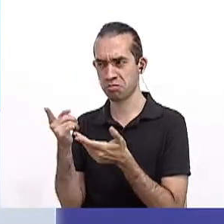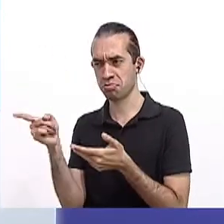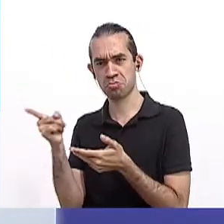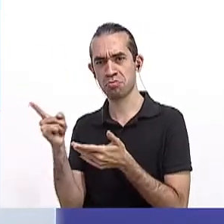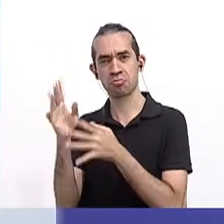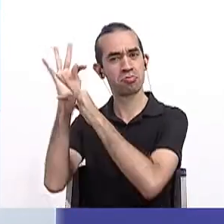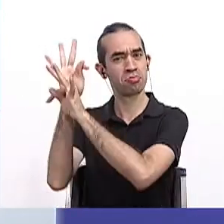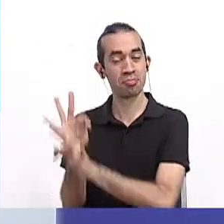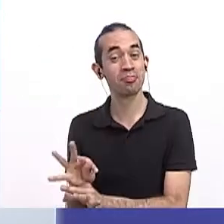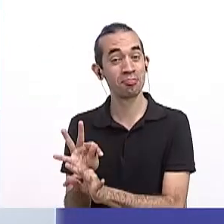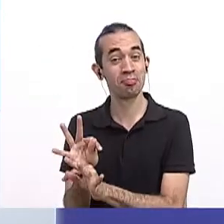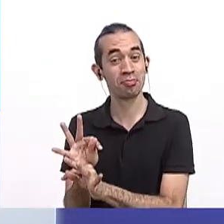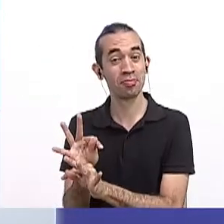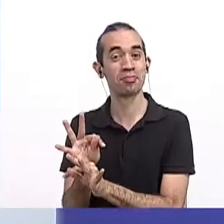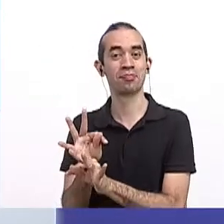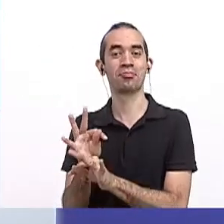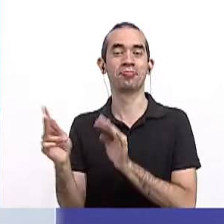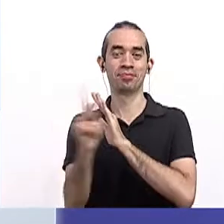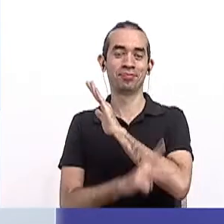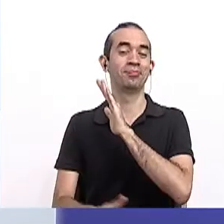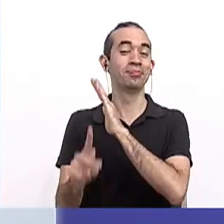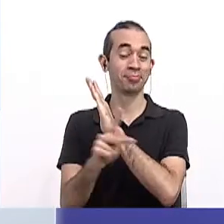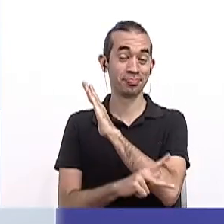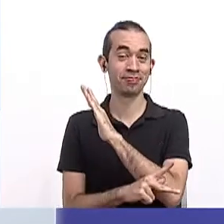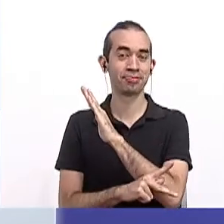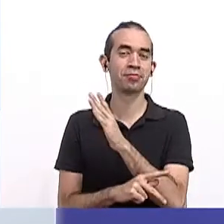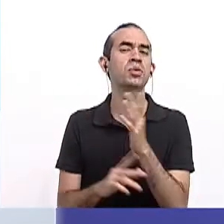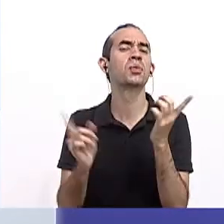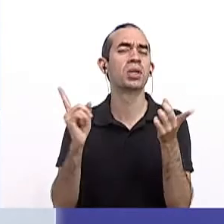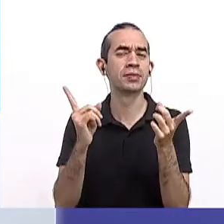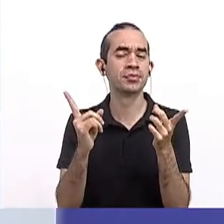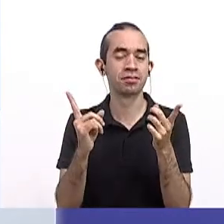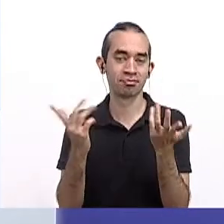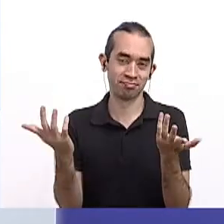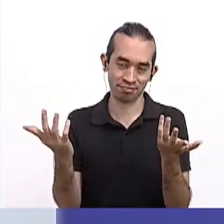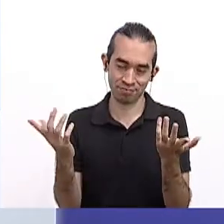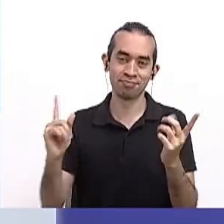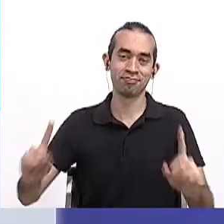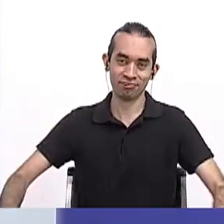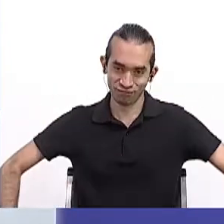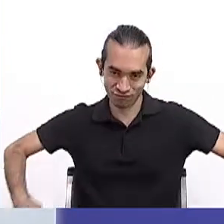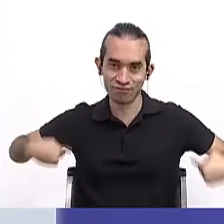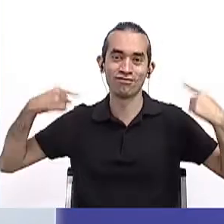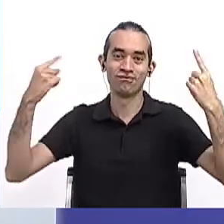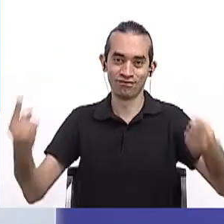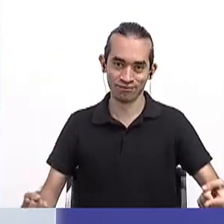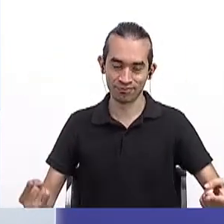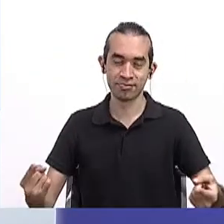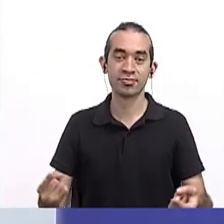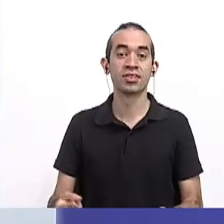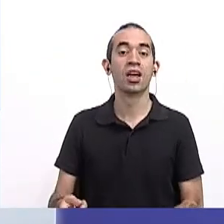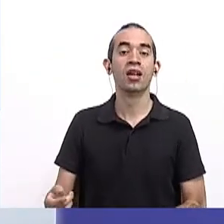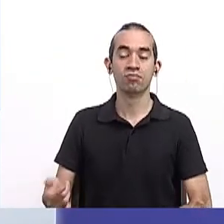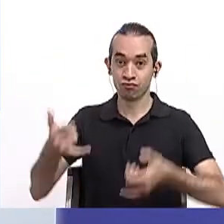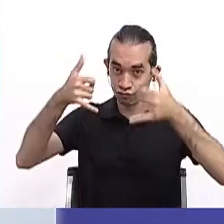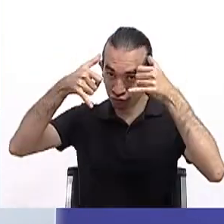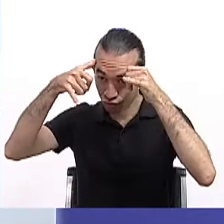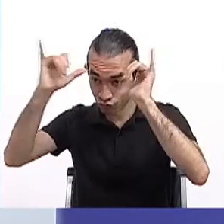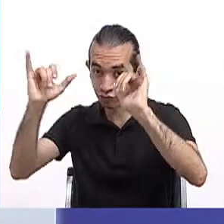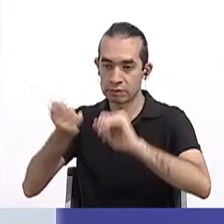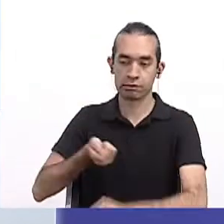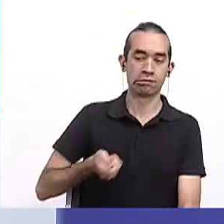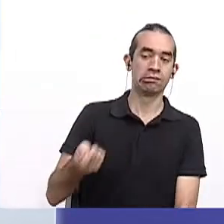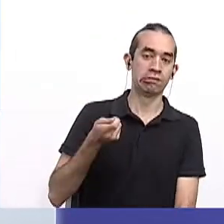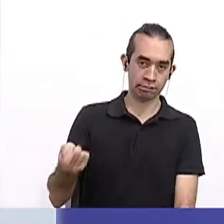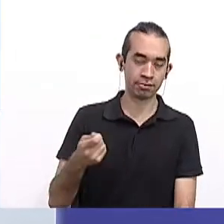elementos tradicionales de nuestro país, como son la tradición de la carreta y el boyeo. El día de hoy en